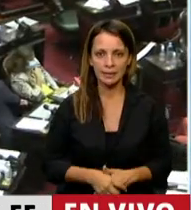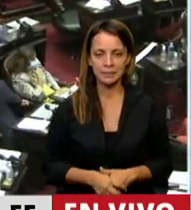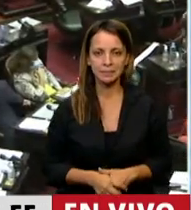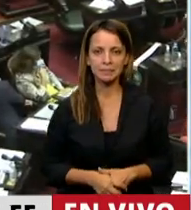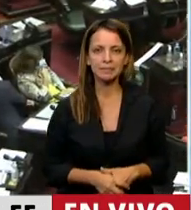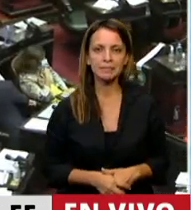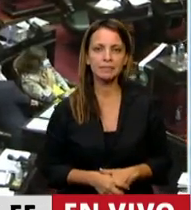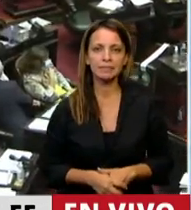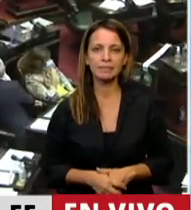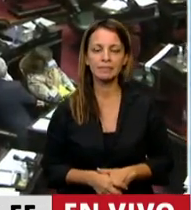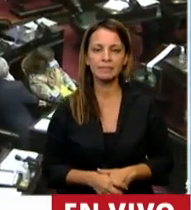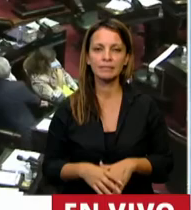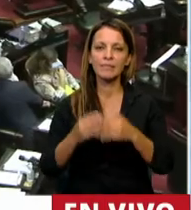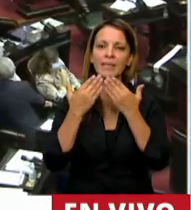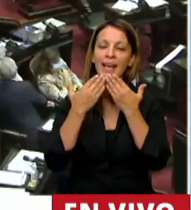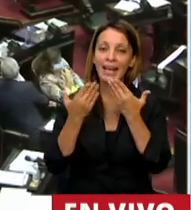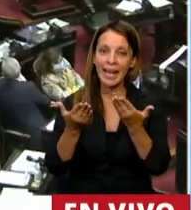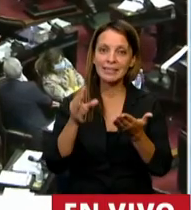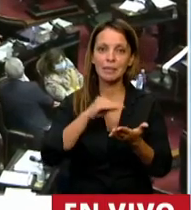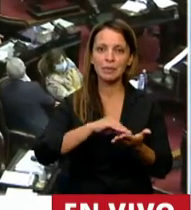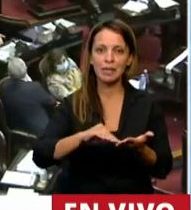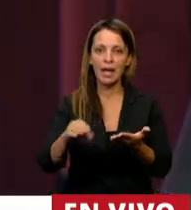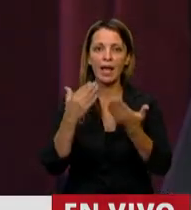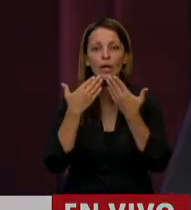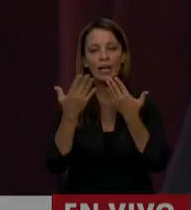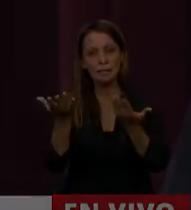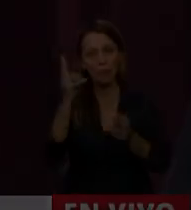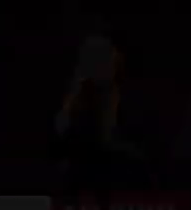Gracias, diputado, y gracias por respetar el uso del tiempo.